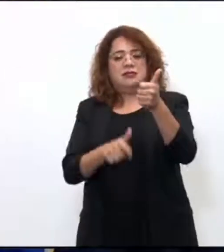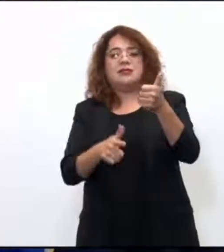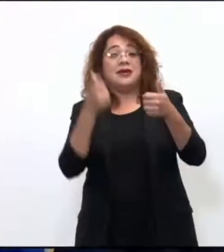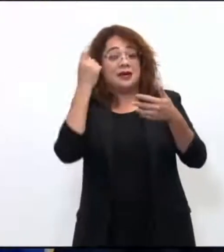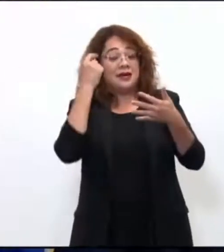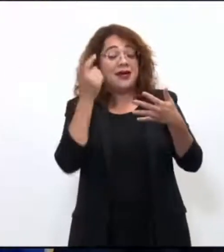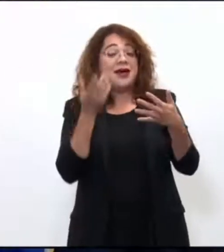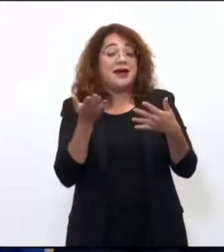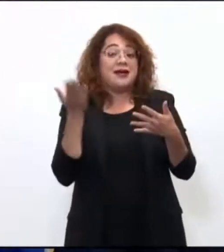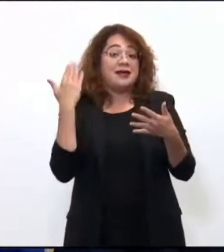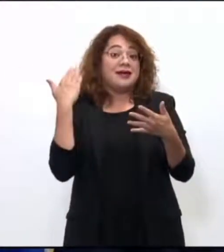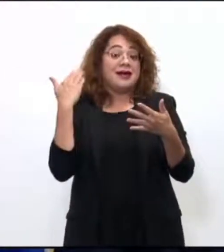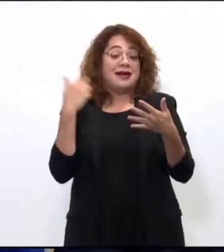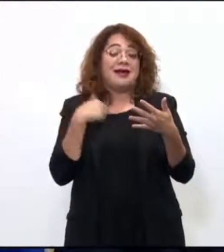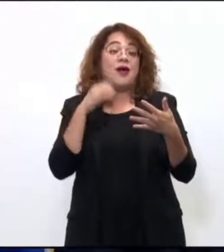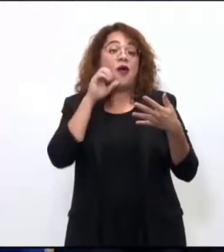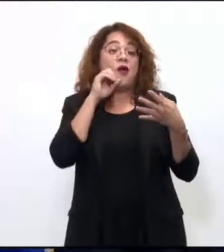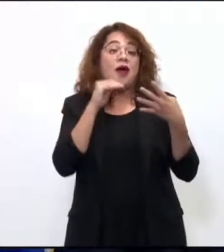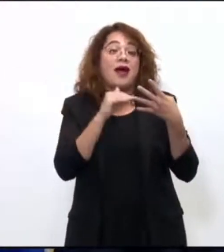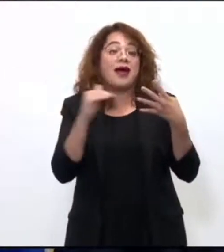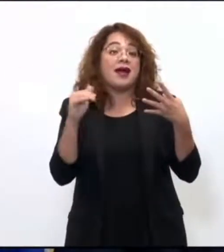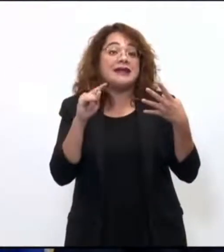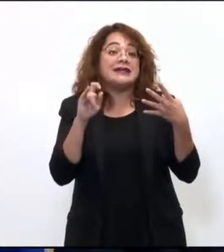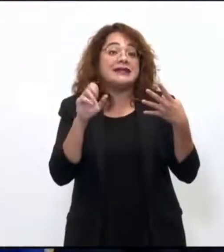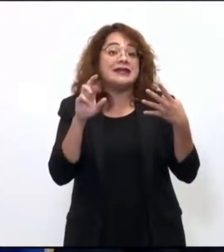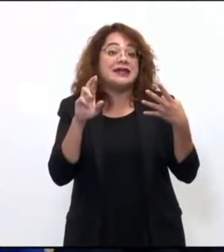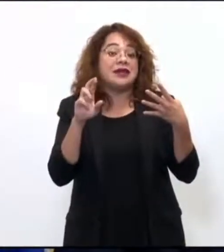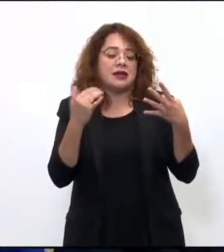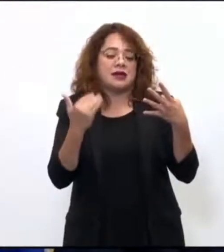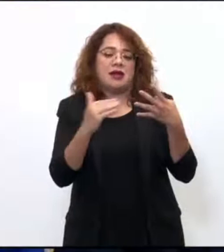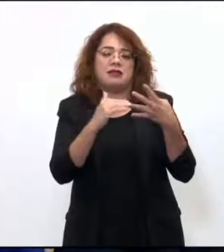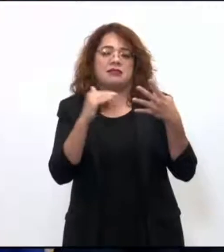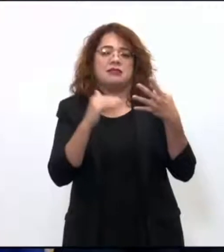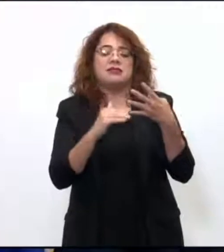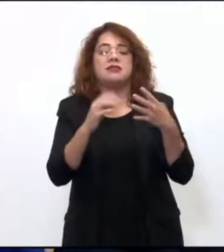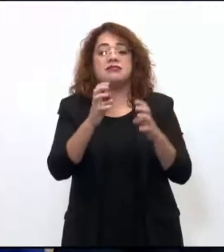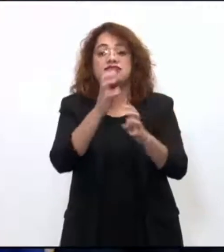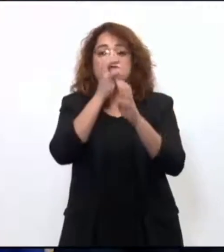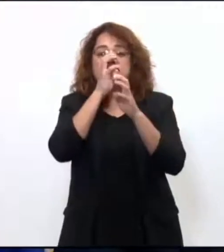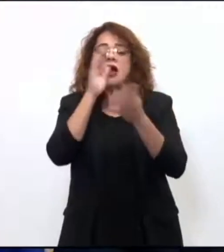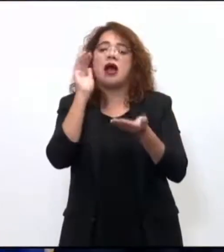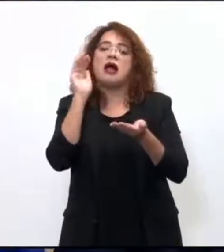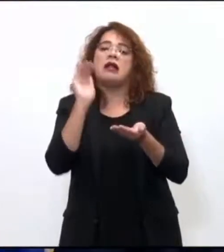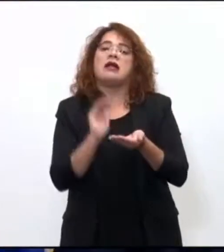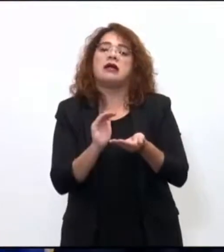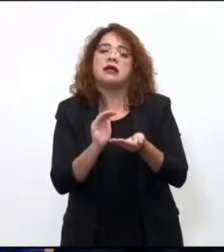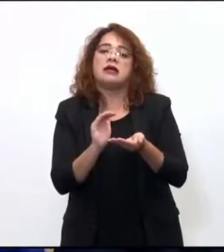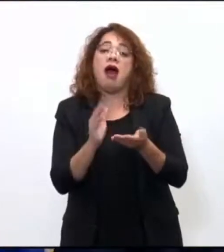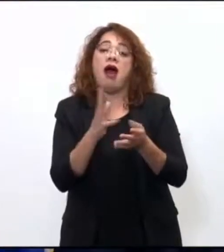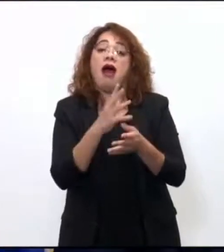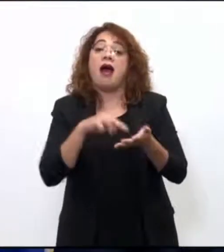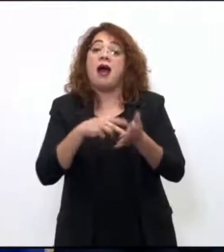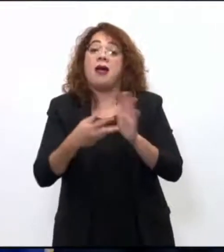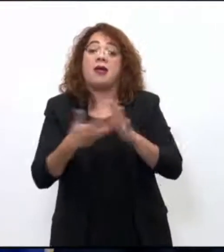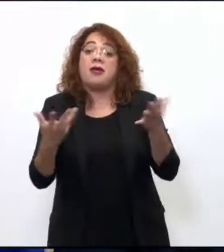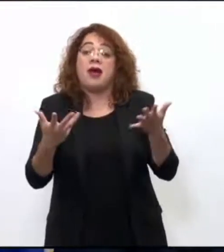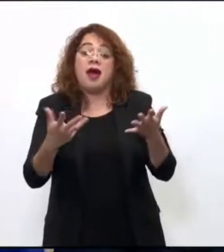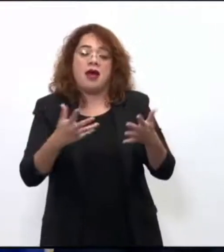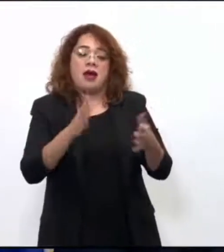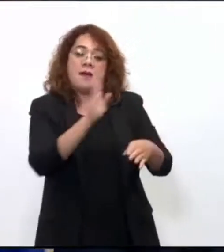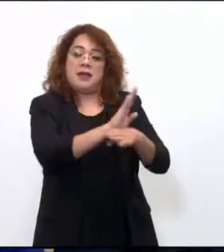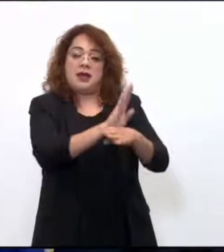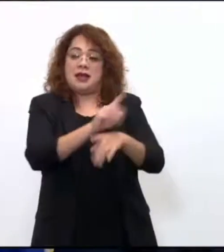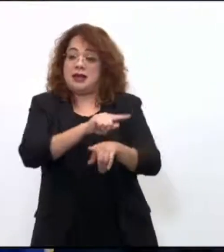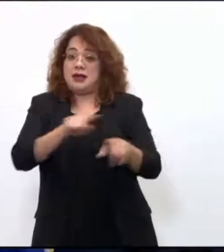al nivel amarillo, menos restrictivo, significa que la capacidad aumentará en una variedad